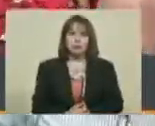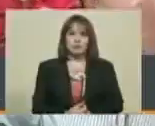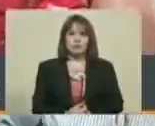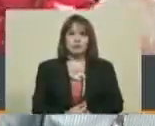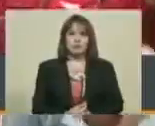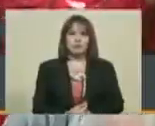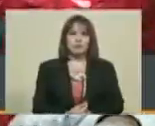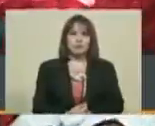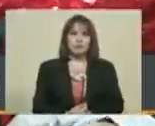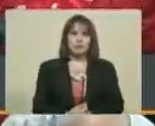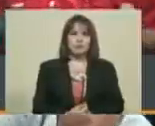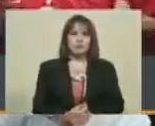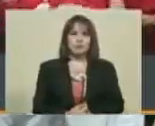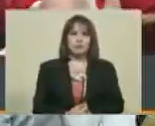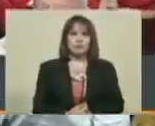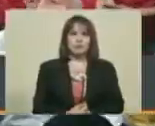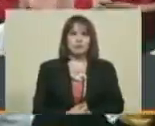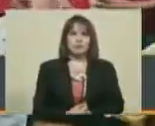Un ejemplo, sí.